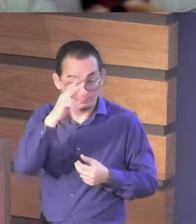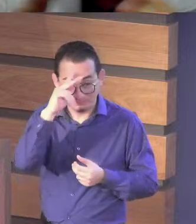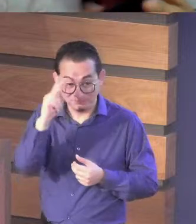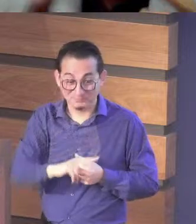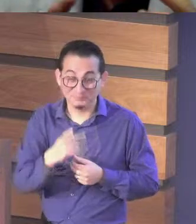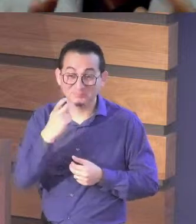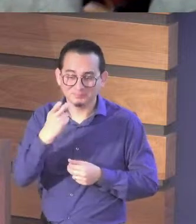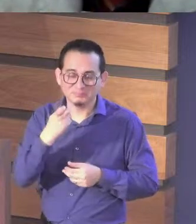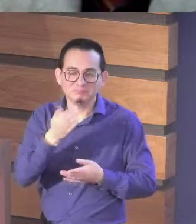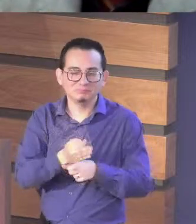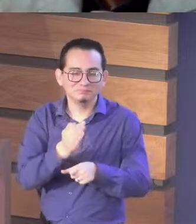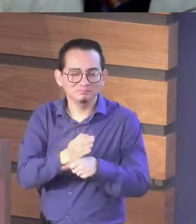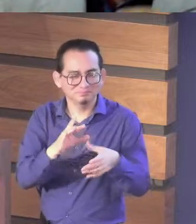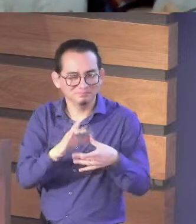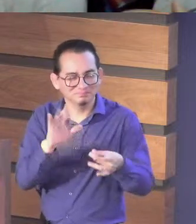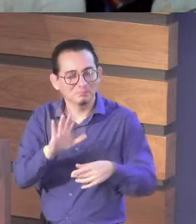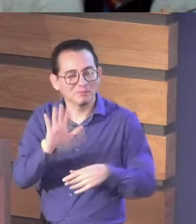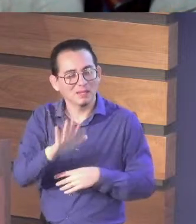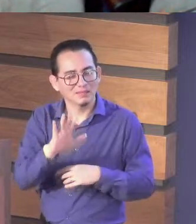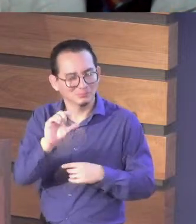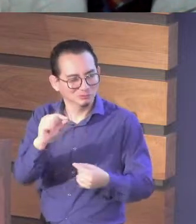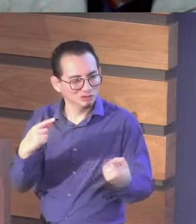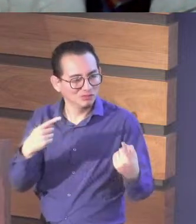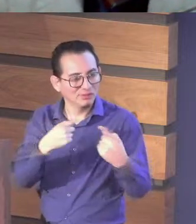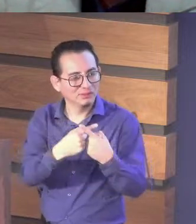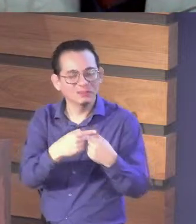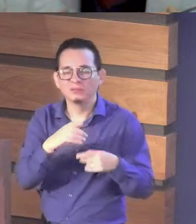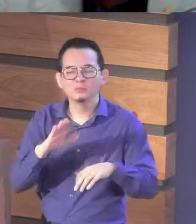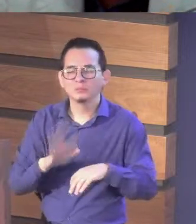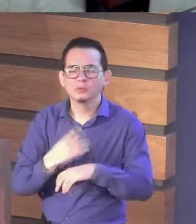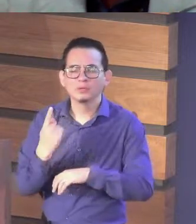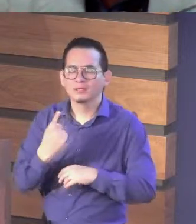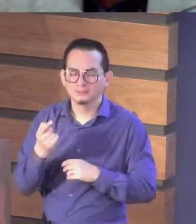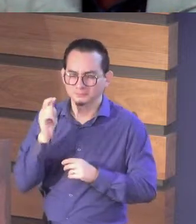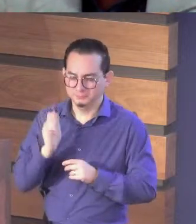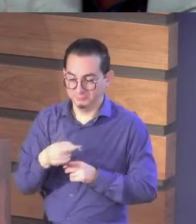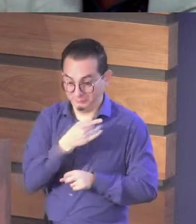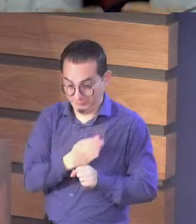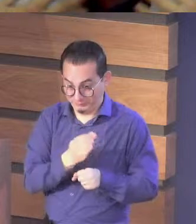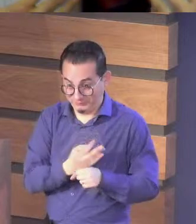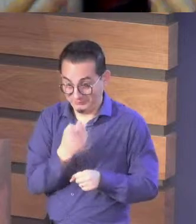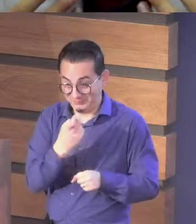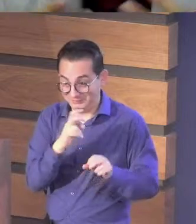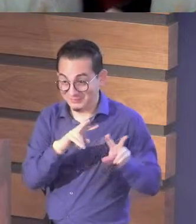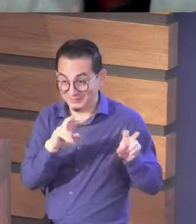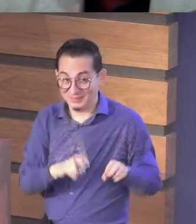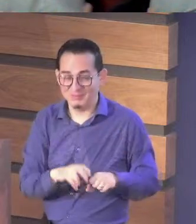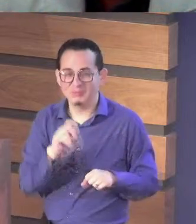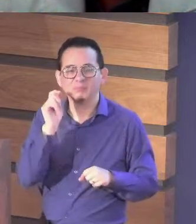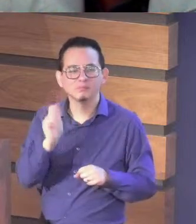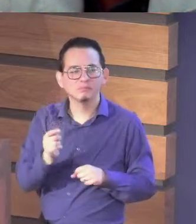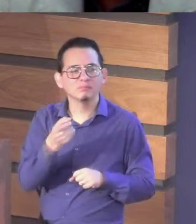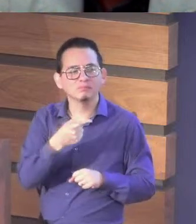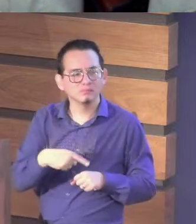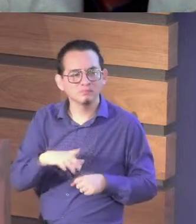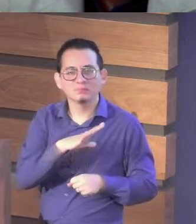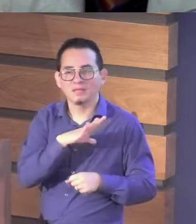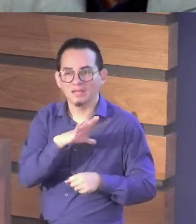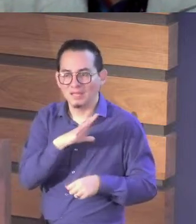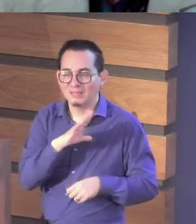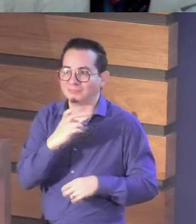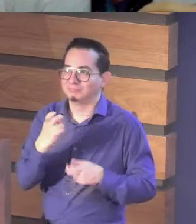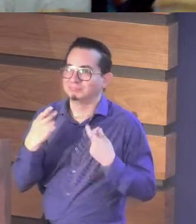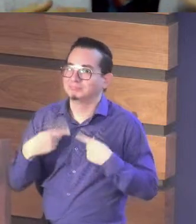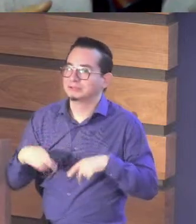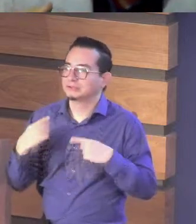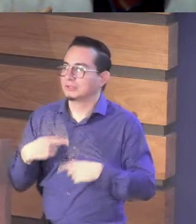en principio, un poco contradictorio, pero la situación es que no es los años que lleva el trabajador,